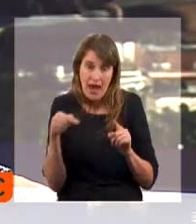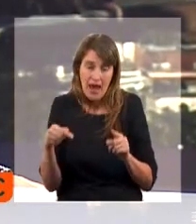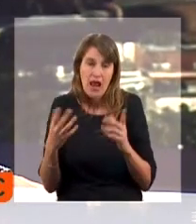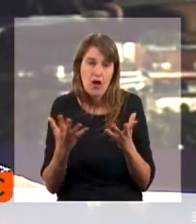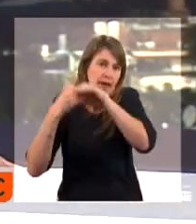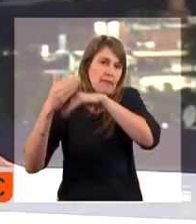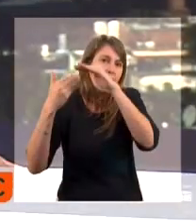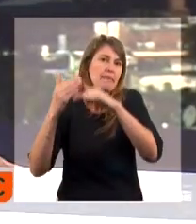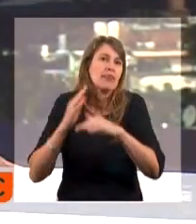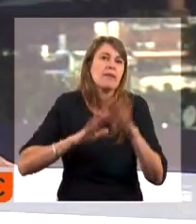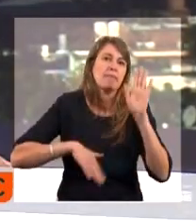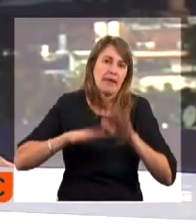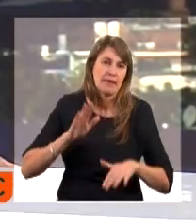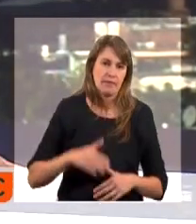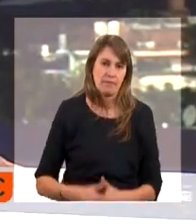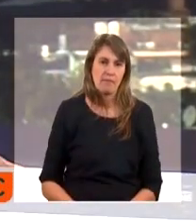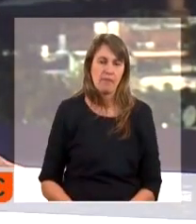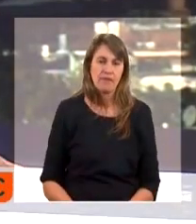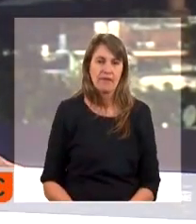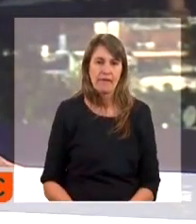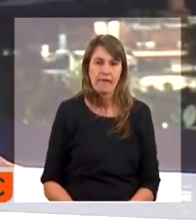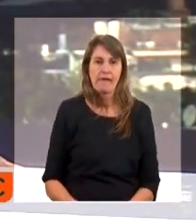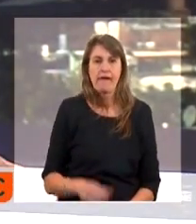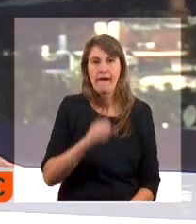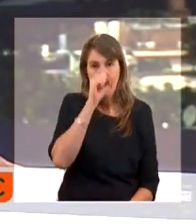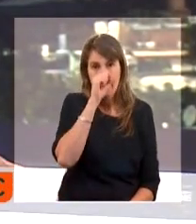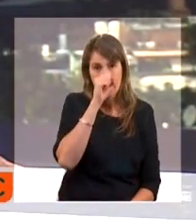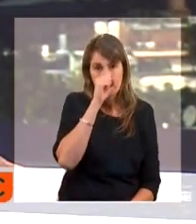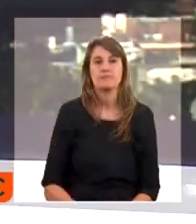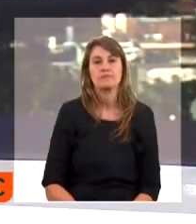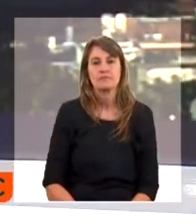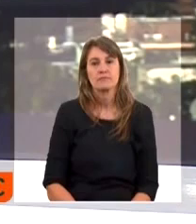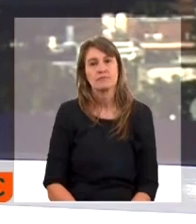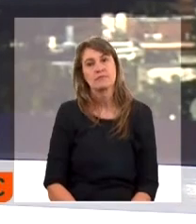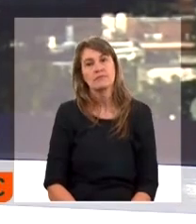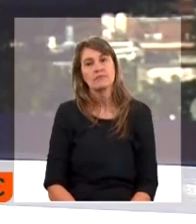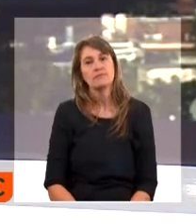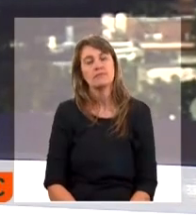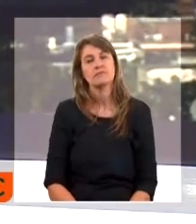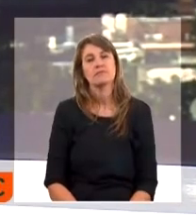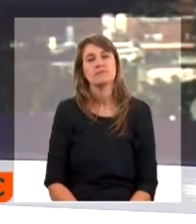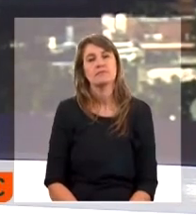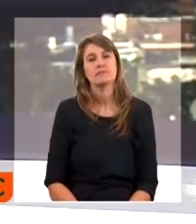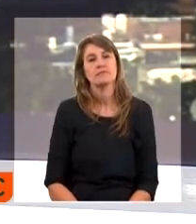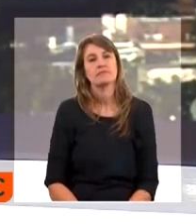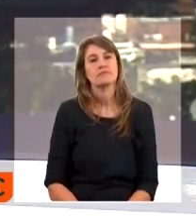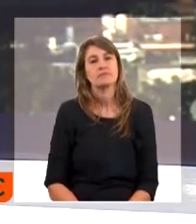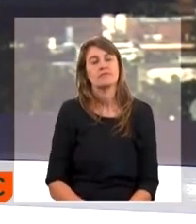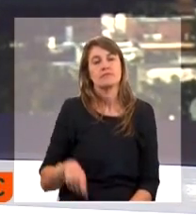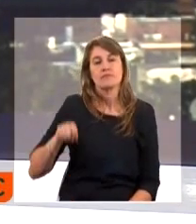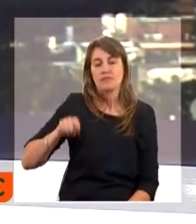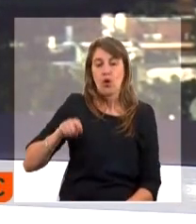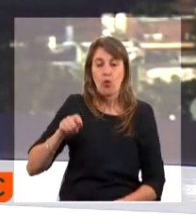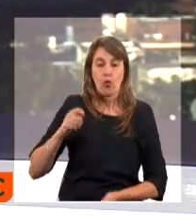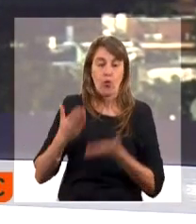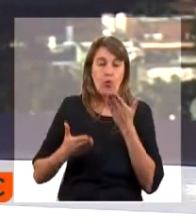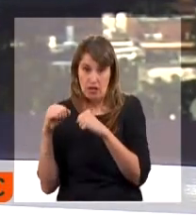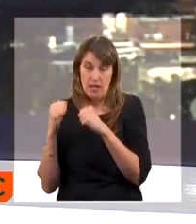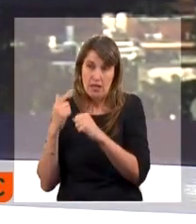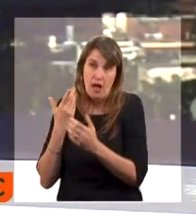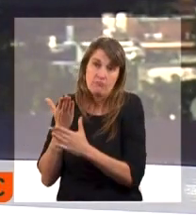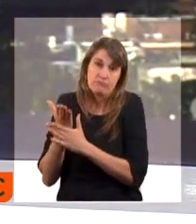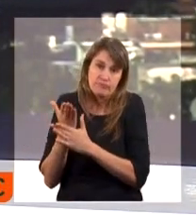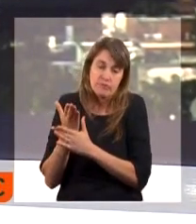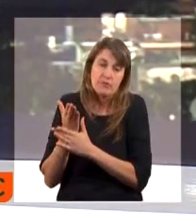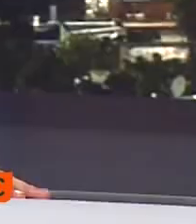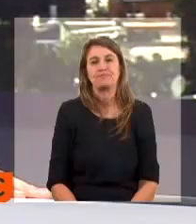Pública. En Florida, un joven fue capturado. La justicia argentina procesó sin prisión el